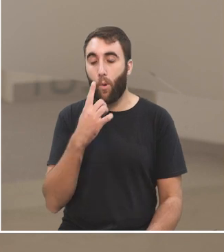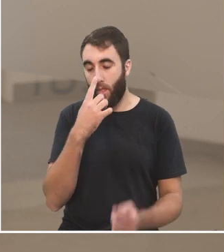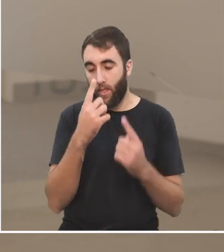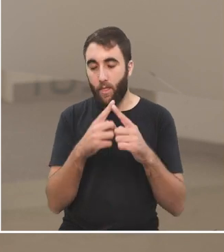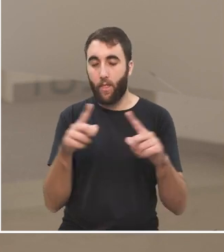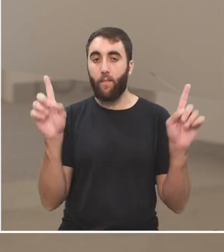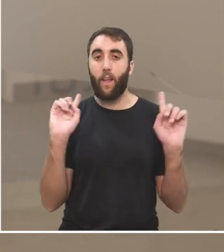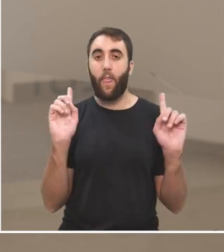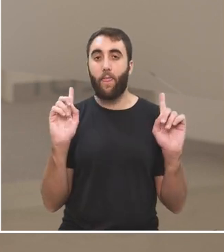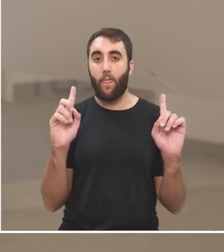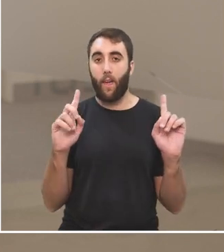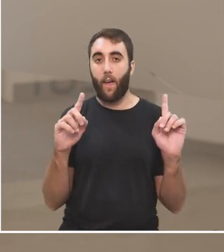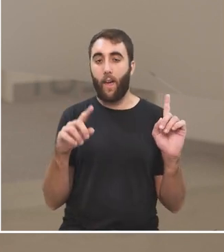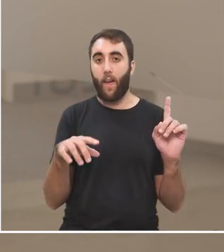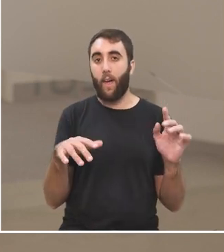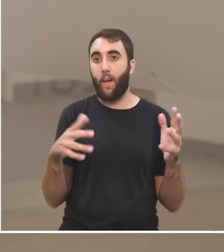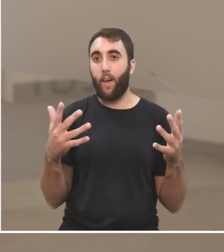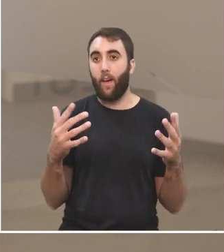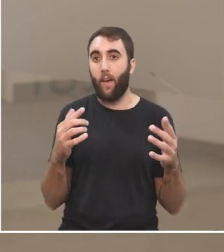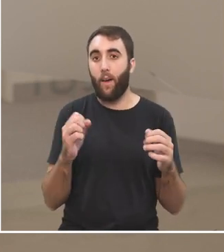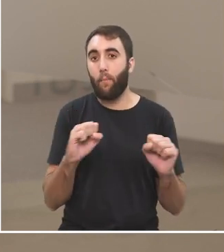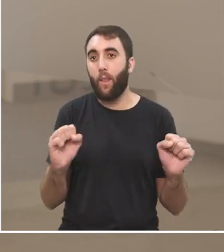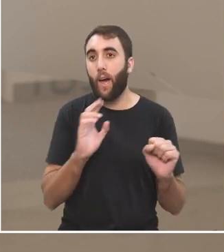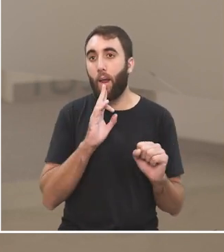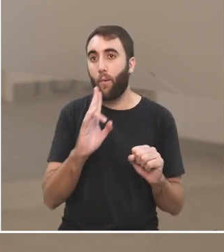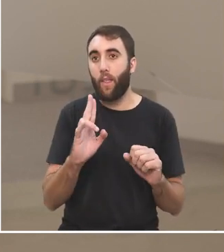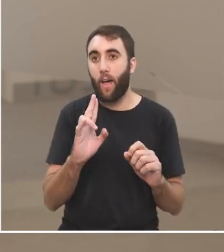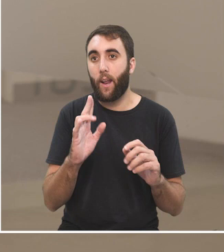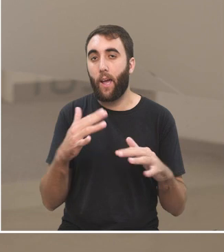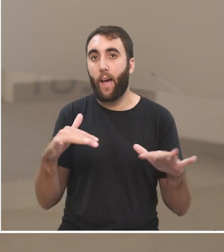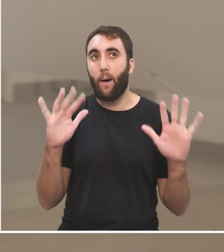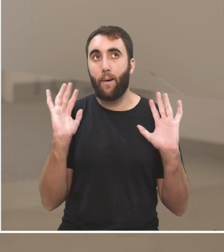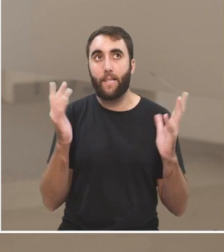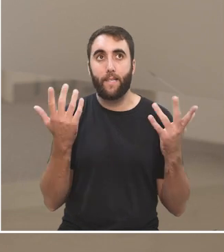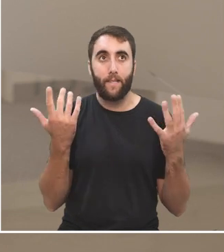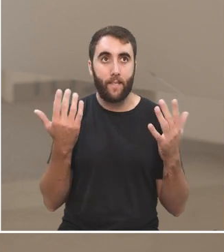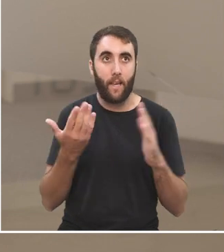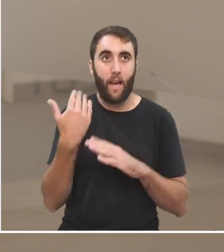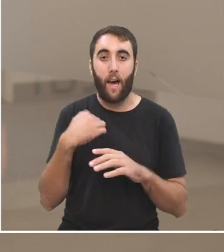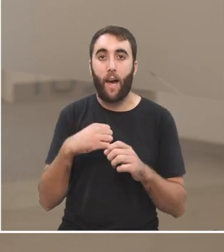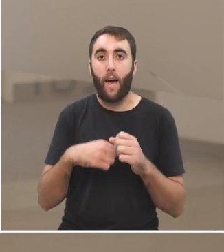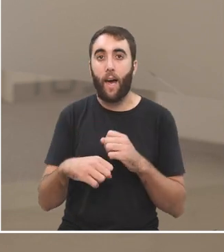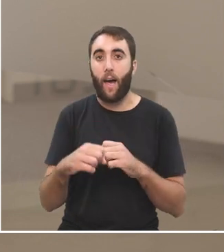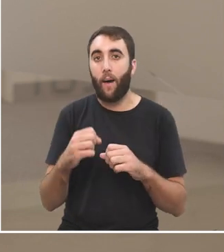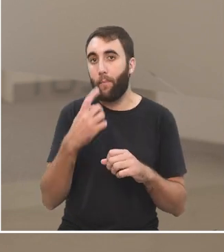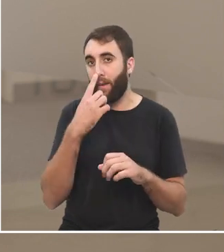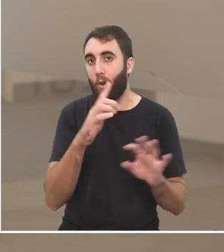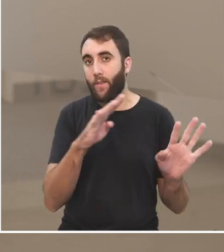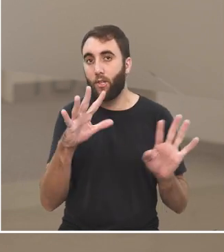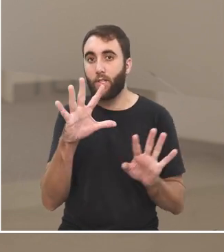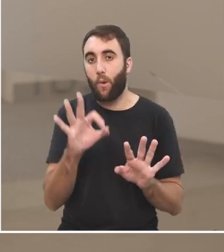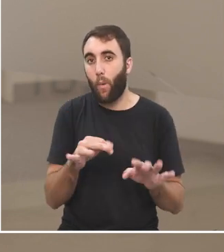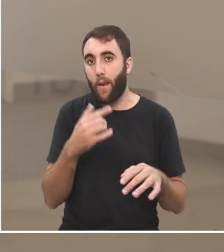distinta a la que sería a lo que hubiera respondido a mediados de la década pasada, por ejemplo,